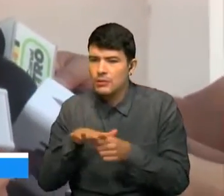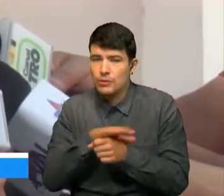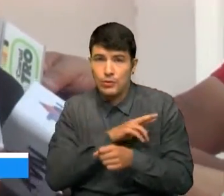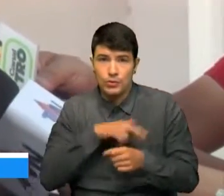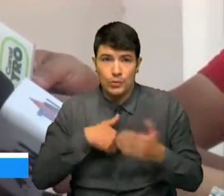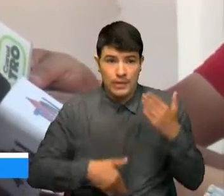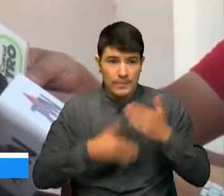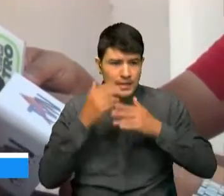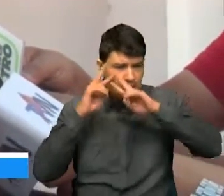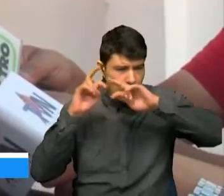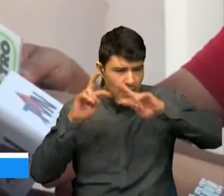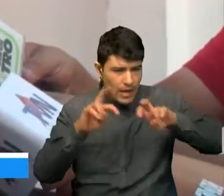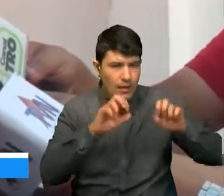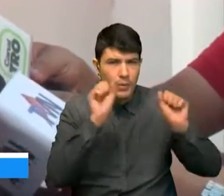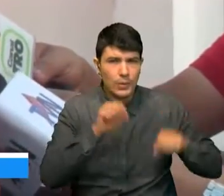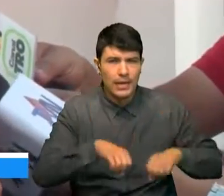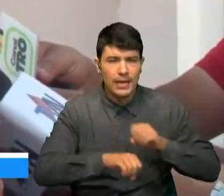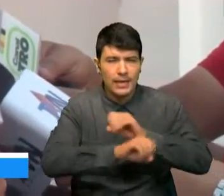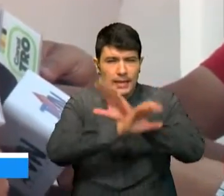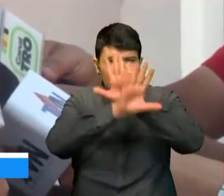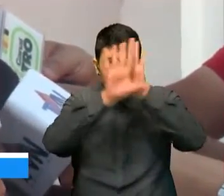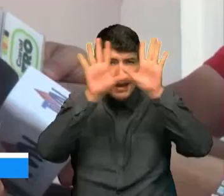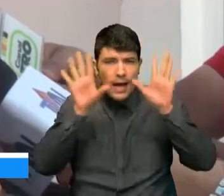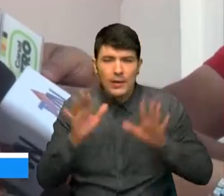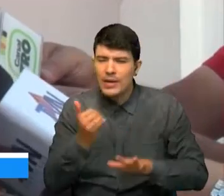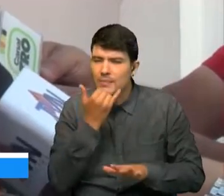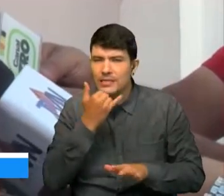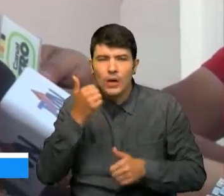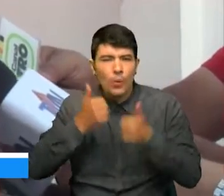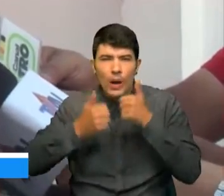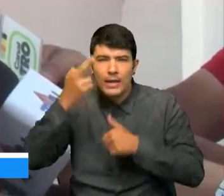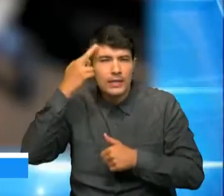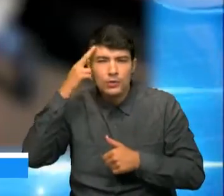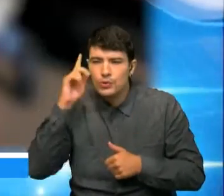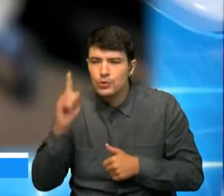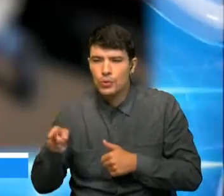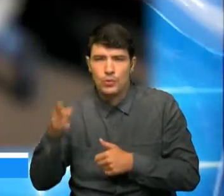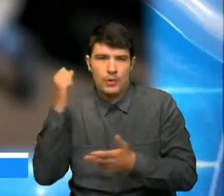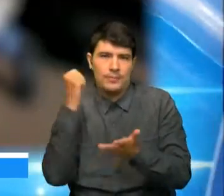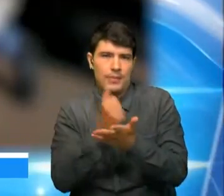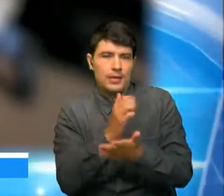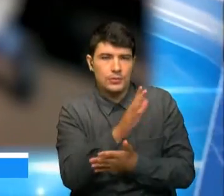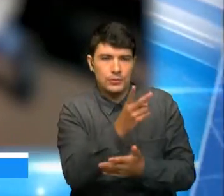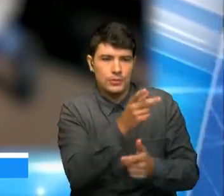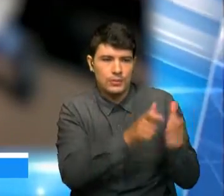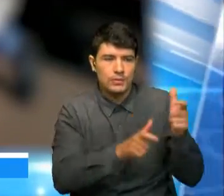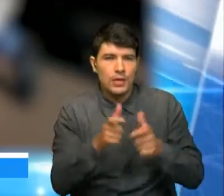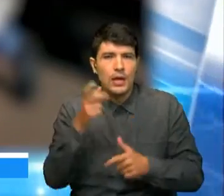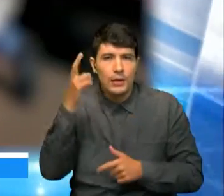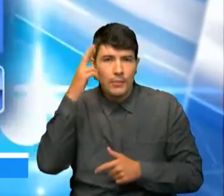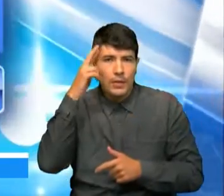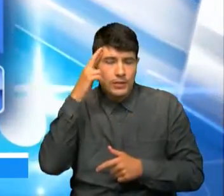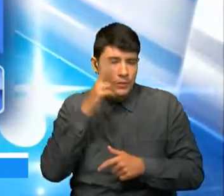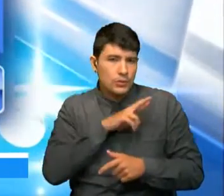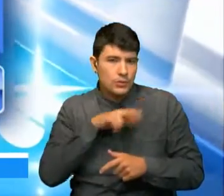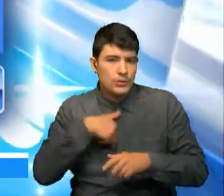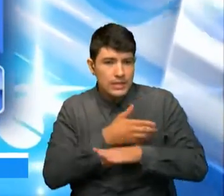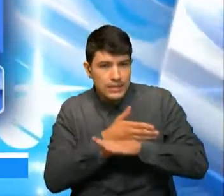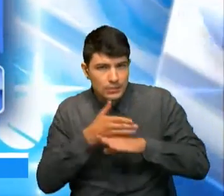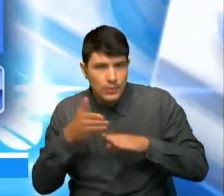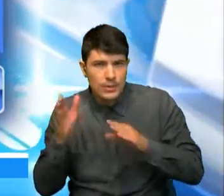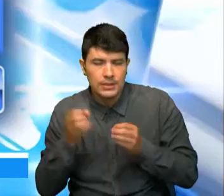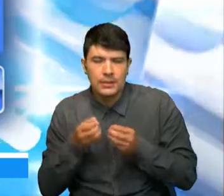para poder dar una ciencia cierta a la situación de los móviles como se presentaron, de igual manera poder nosotros dar una